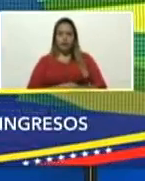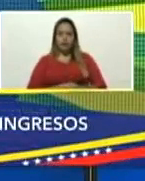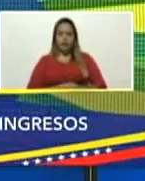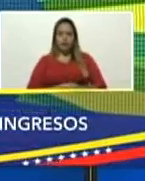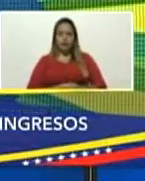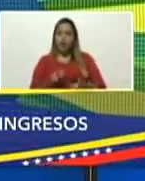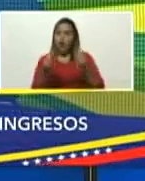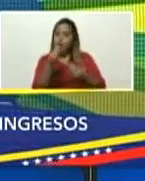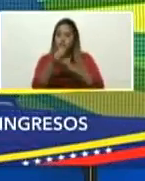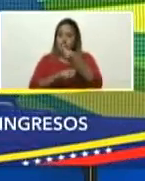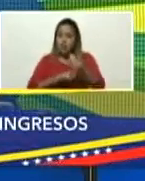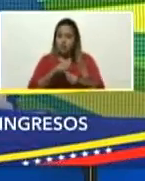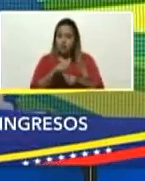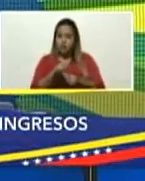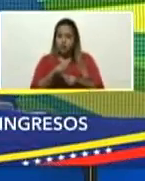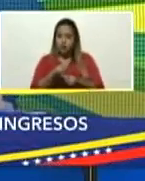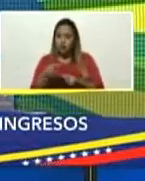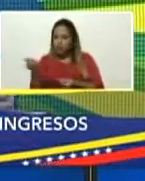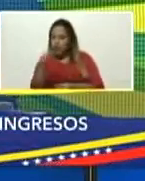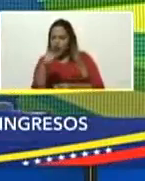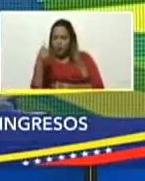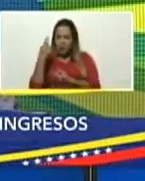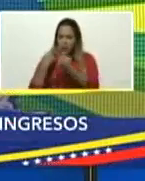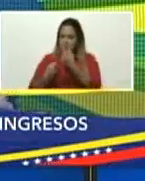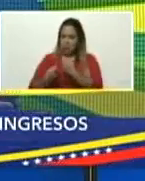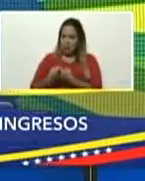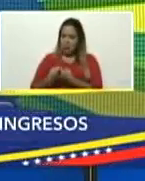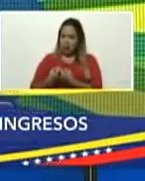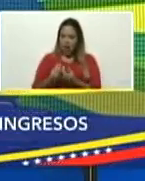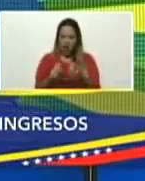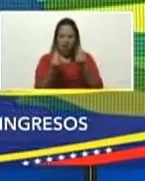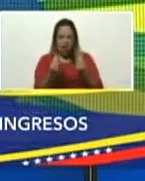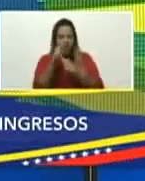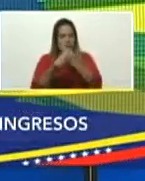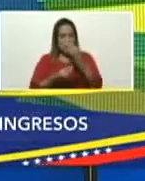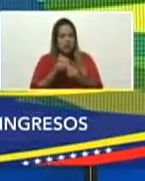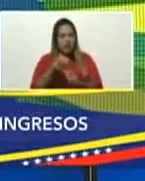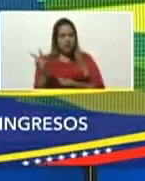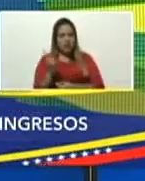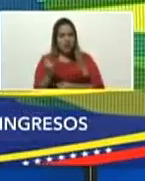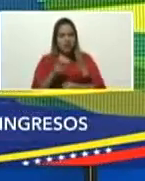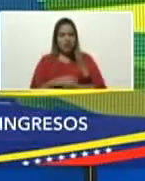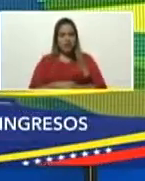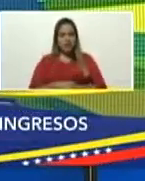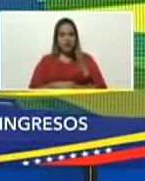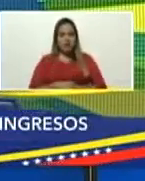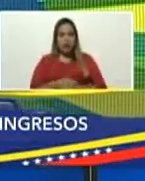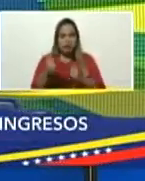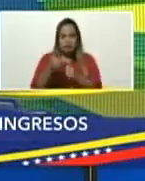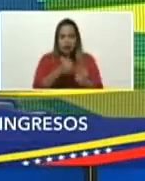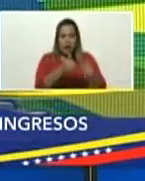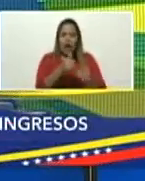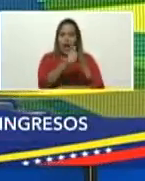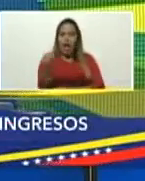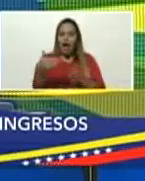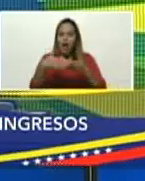¿Cómo hicimos? Ustedes se preguntan, ¿cómo hizo Venezuela cuando